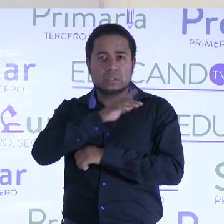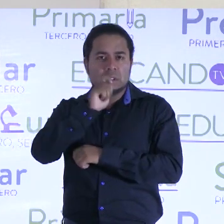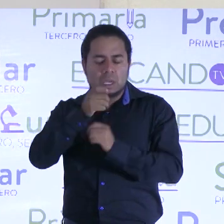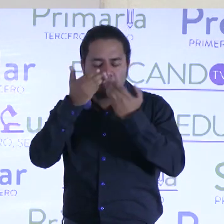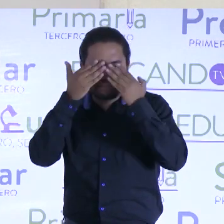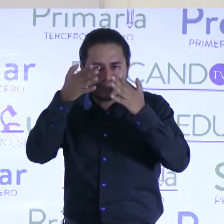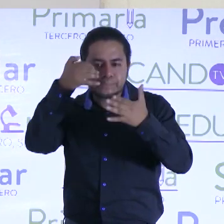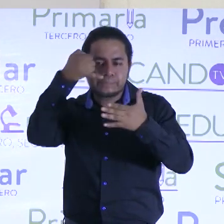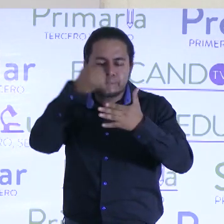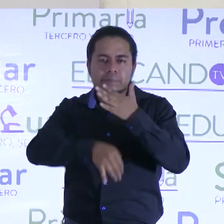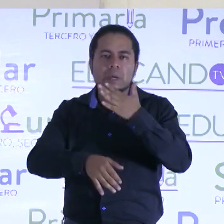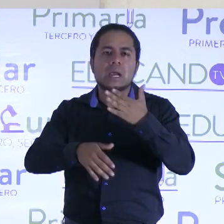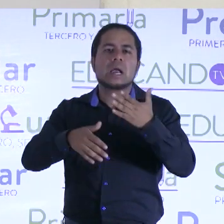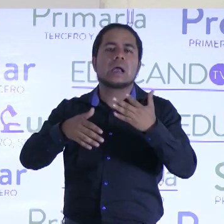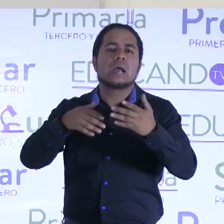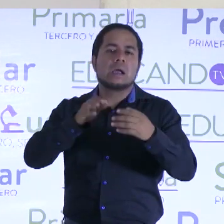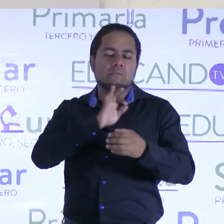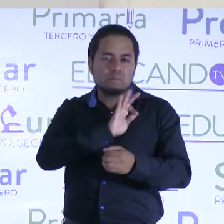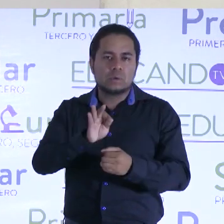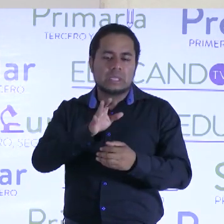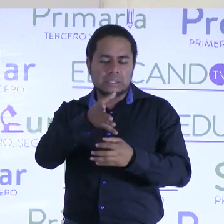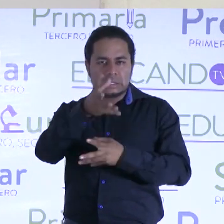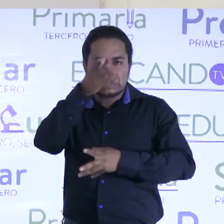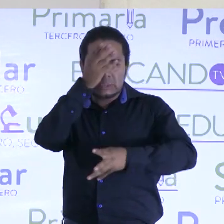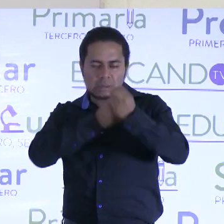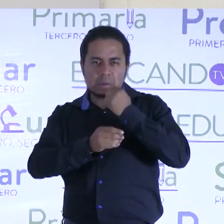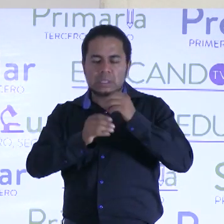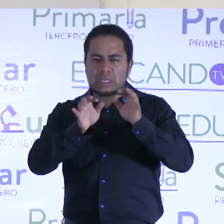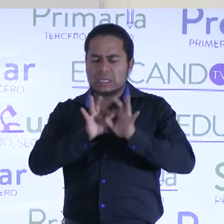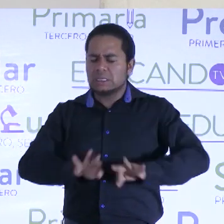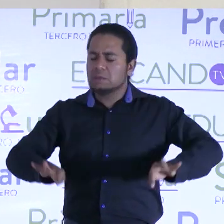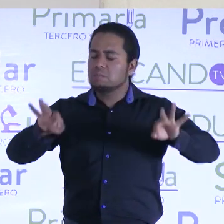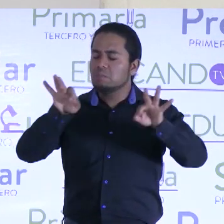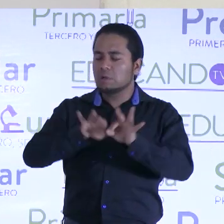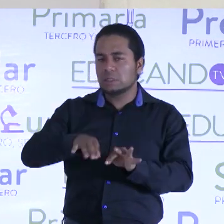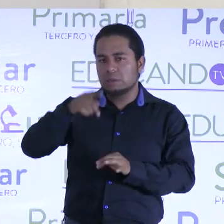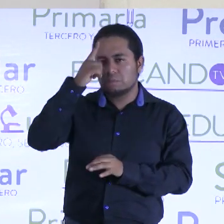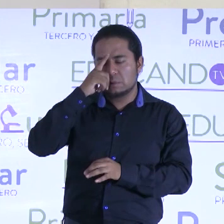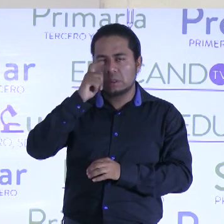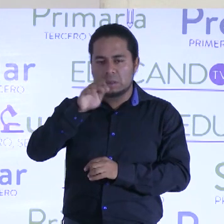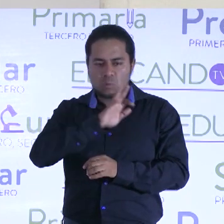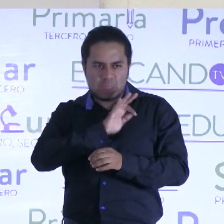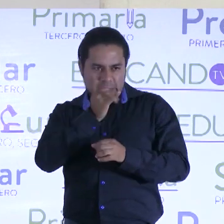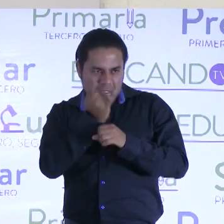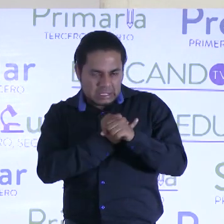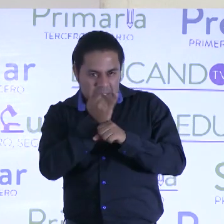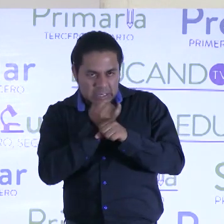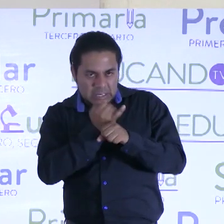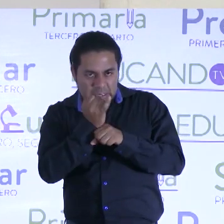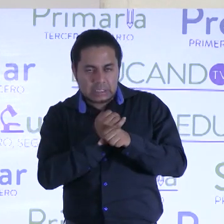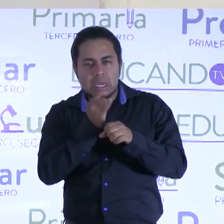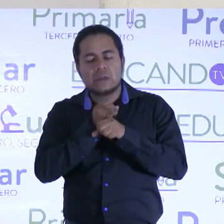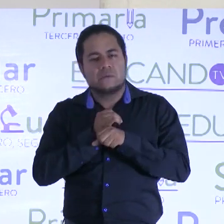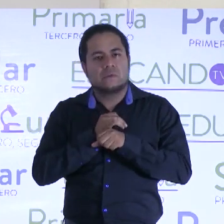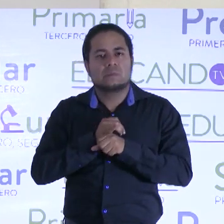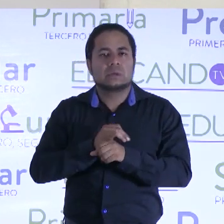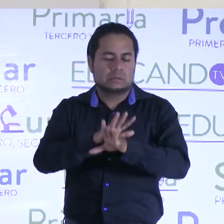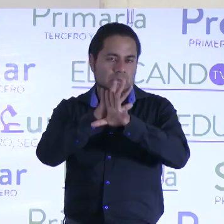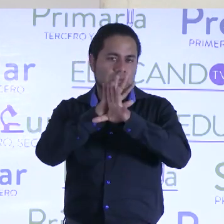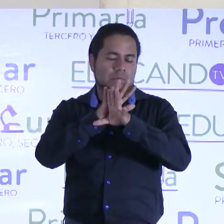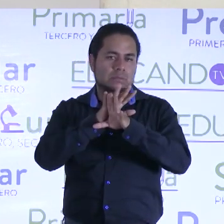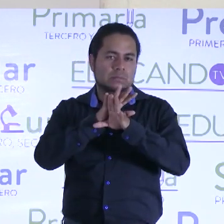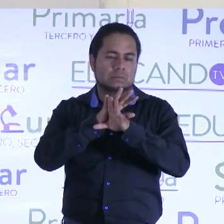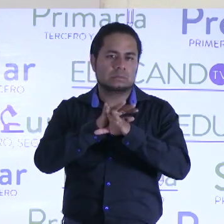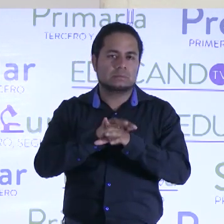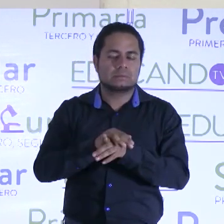permitir obtener una herramienta muy valiosa para recabar información.